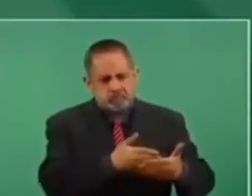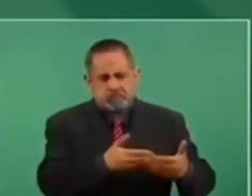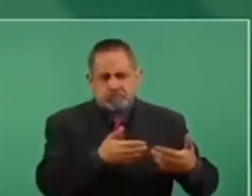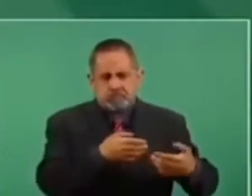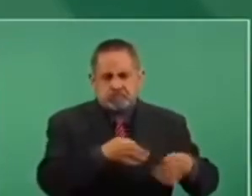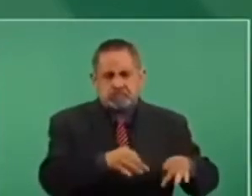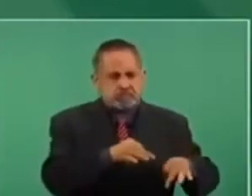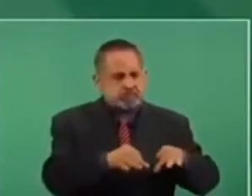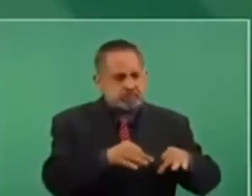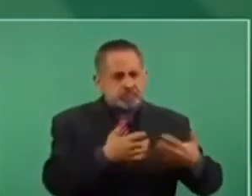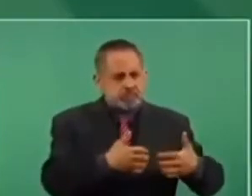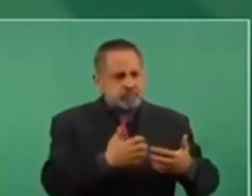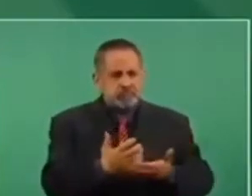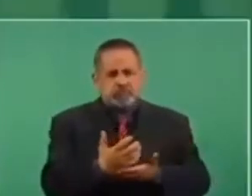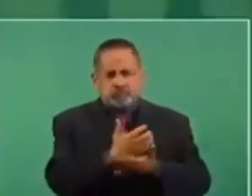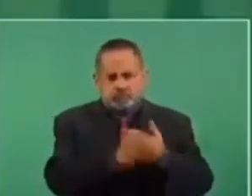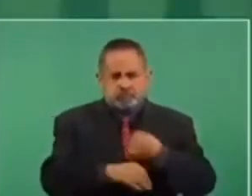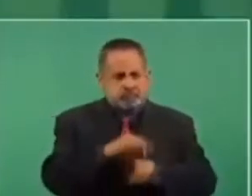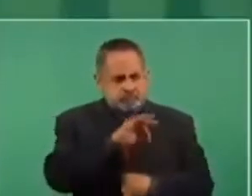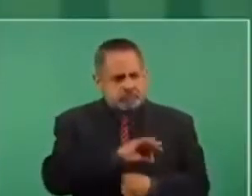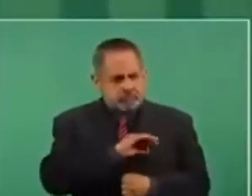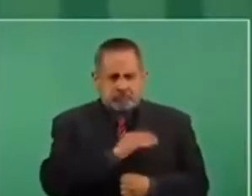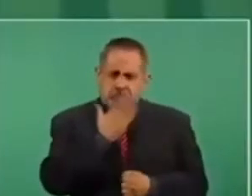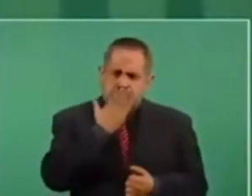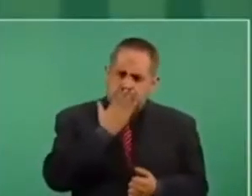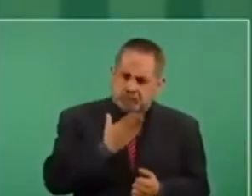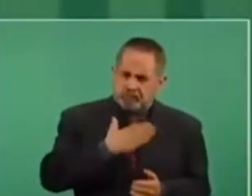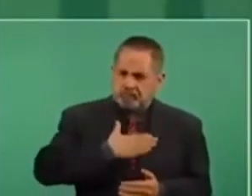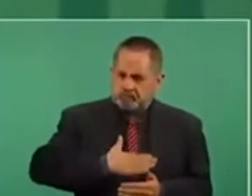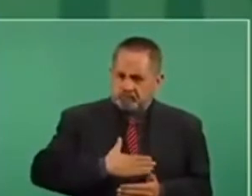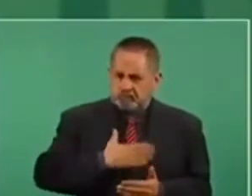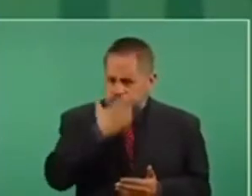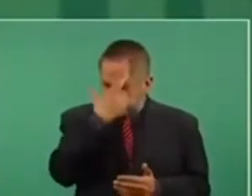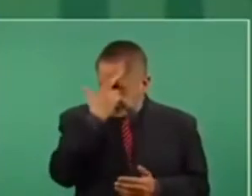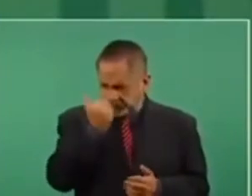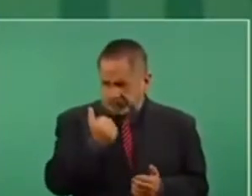con utilidades razonables,